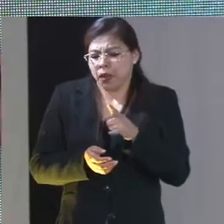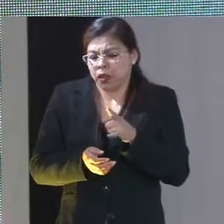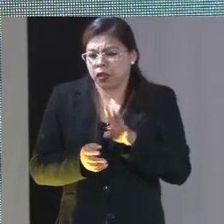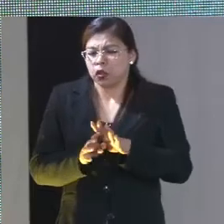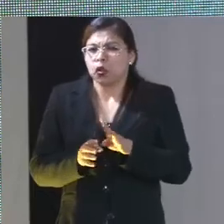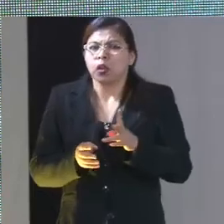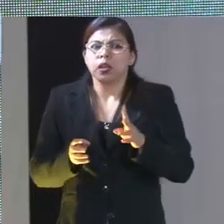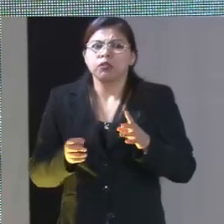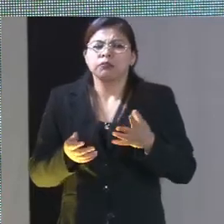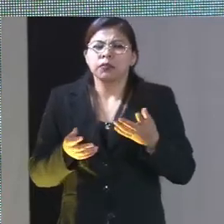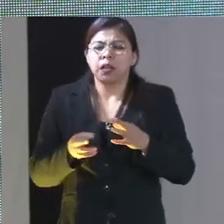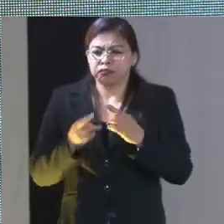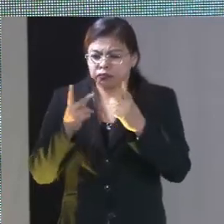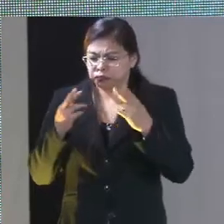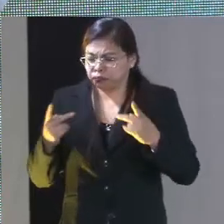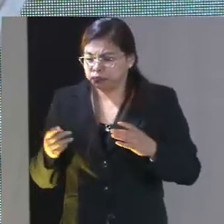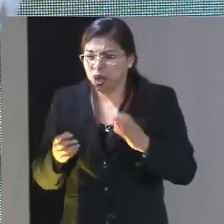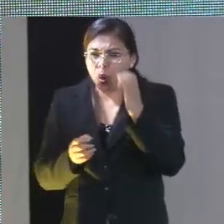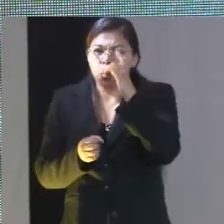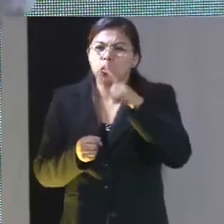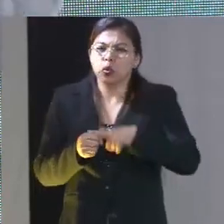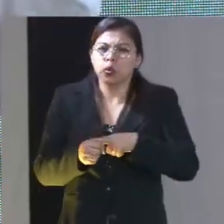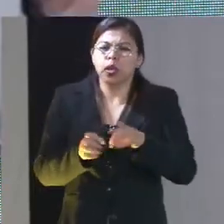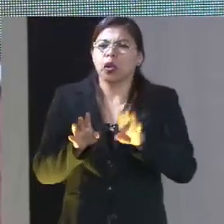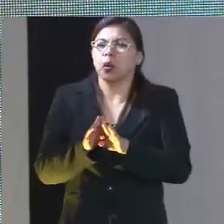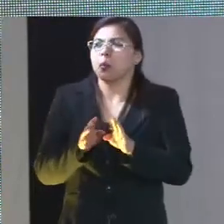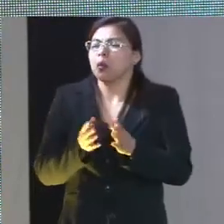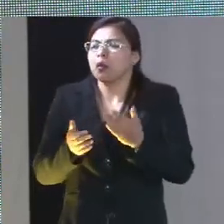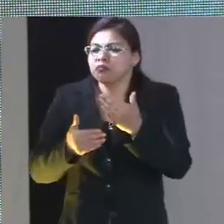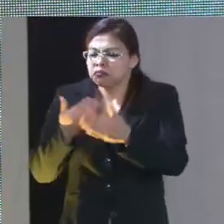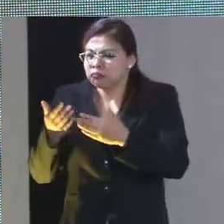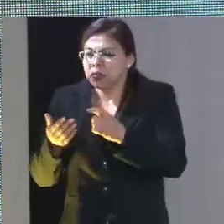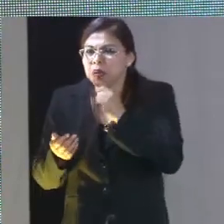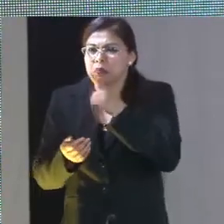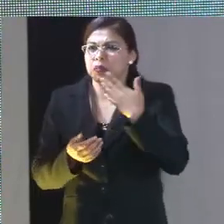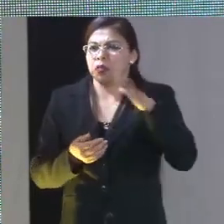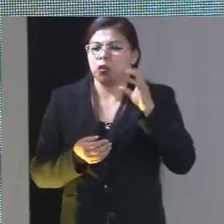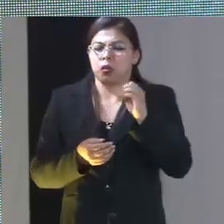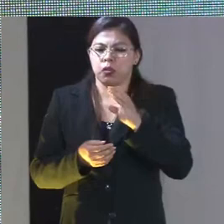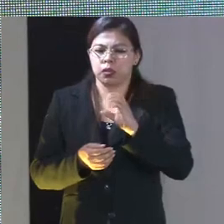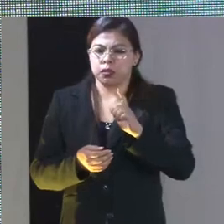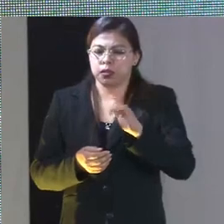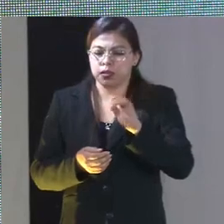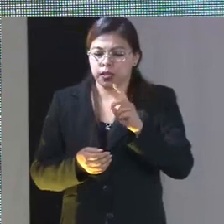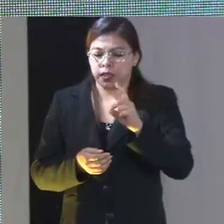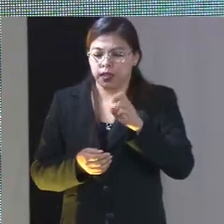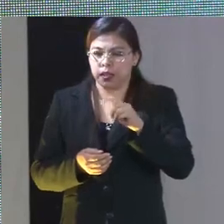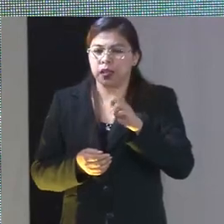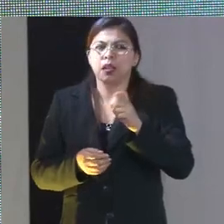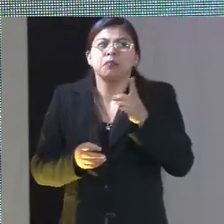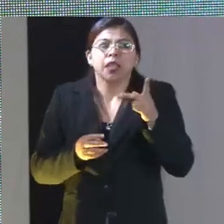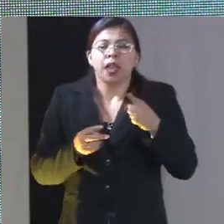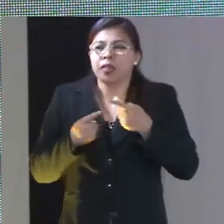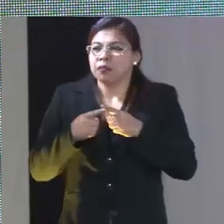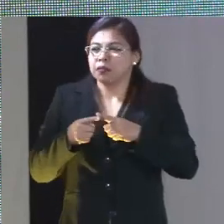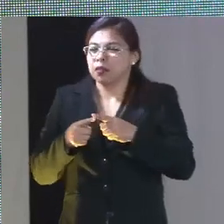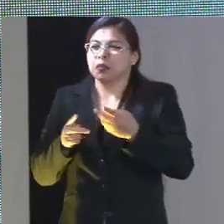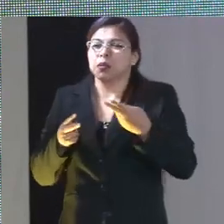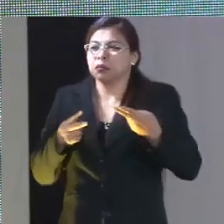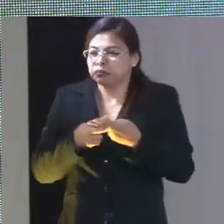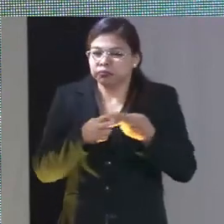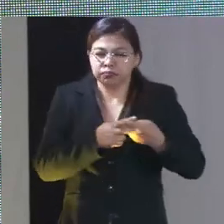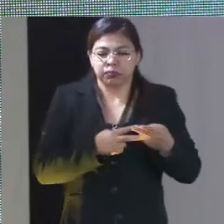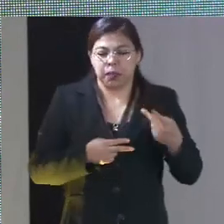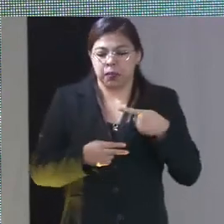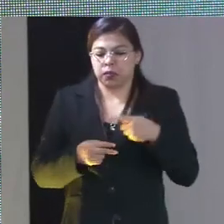brutal destrucción de una cultura excelsa, armónica y muy superior a la occidental por un puñado de genocidas movidos por el afán de